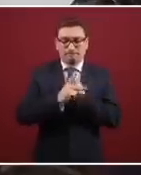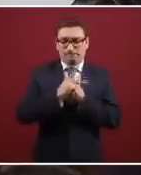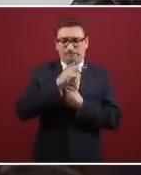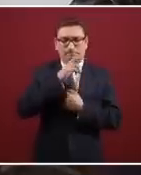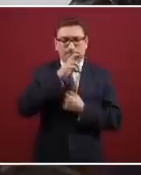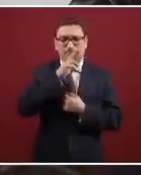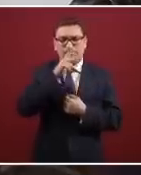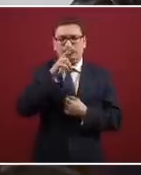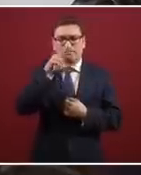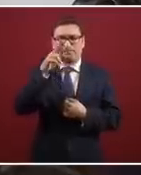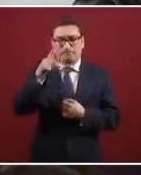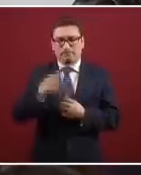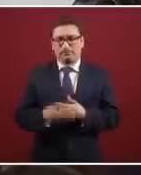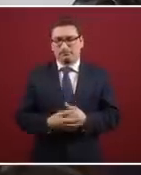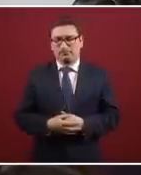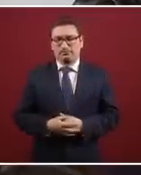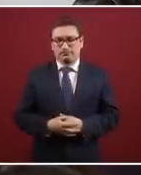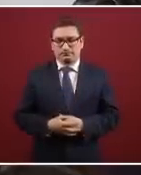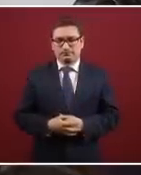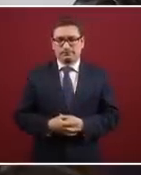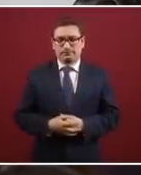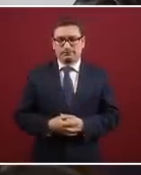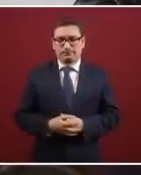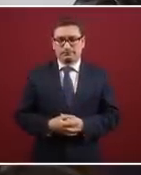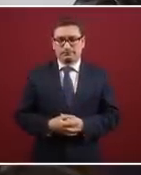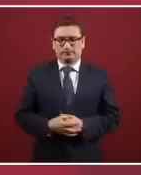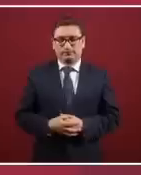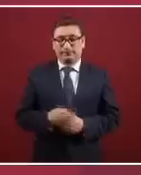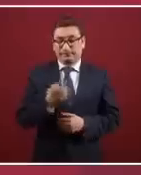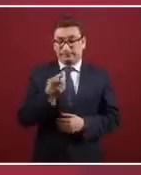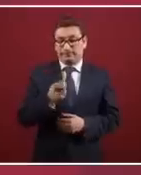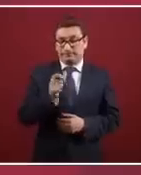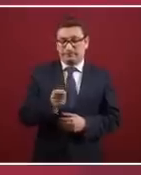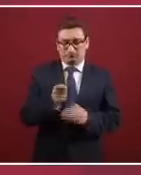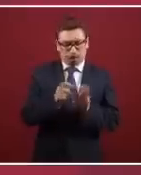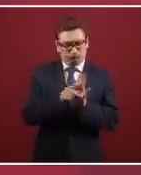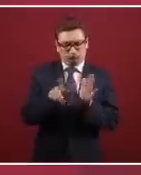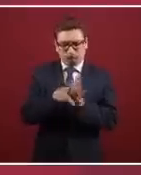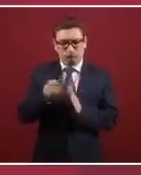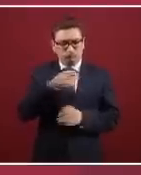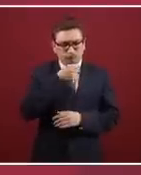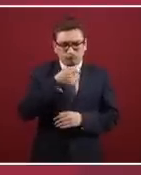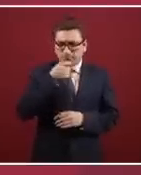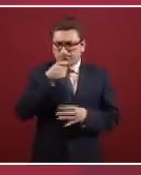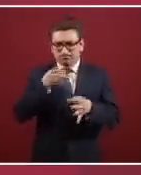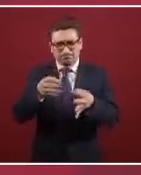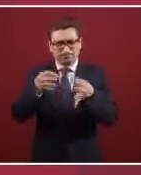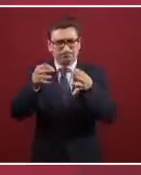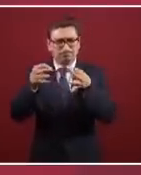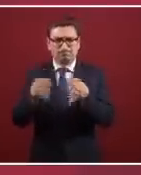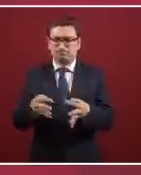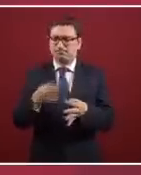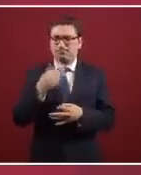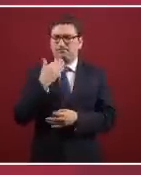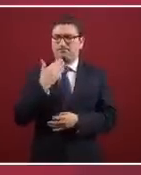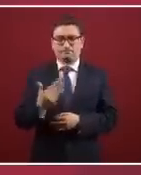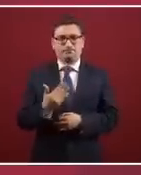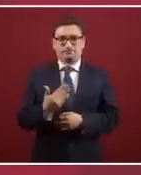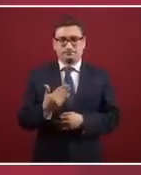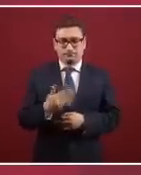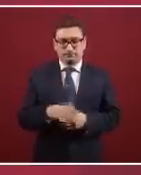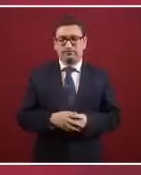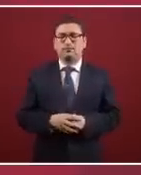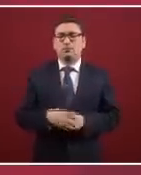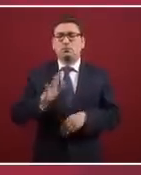buen periodismo, no el periodismo que a veces se hace, afortunadamente cada vez